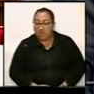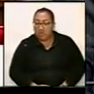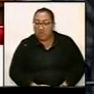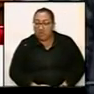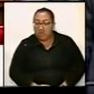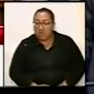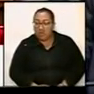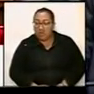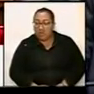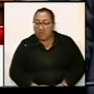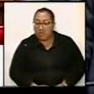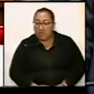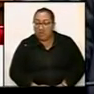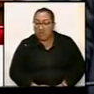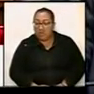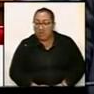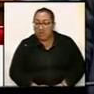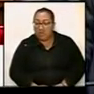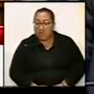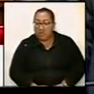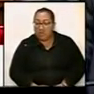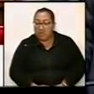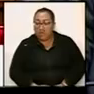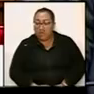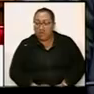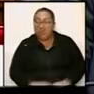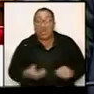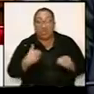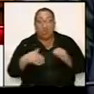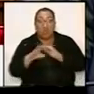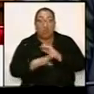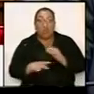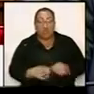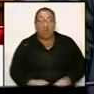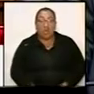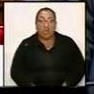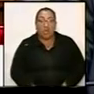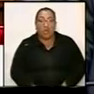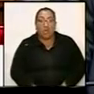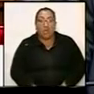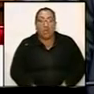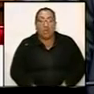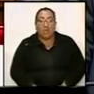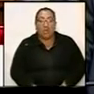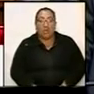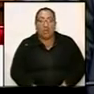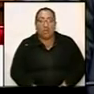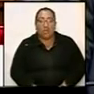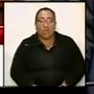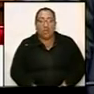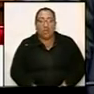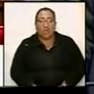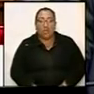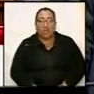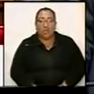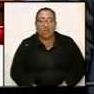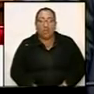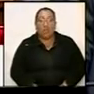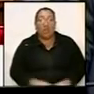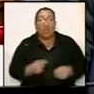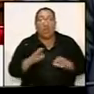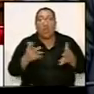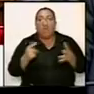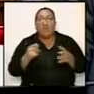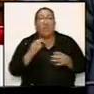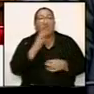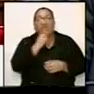para nuestro país. Tenemos que protegerlo. ¿Por qué no hay el interés? Porque acá no hay fierro, no